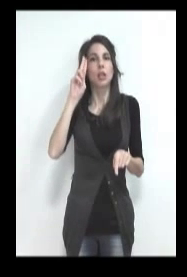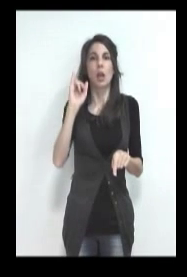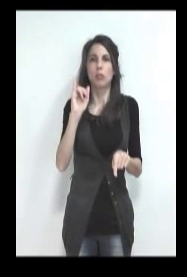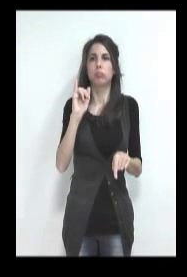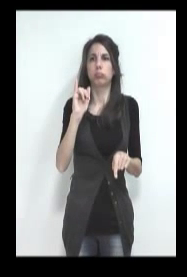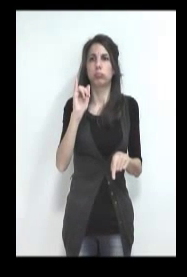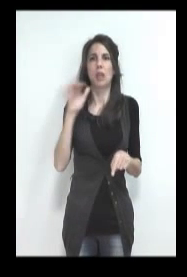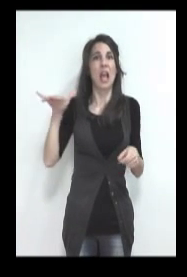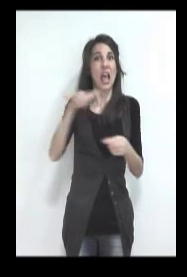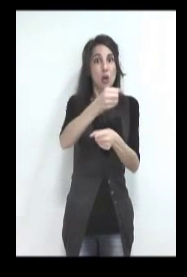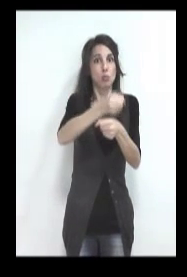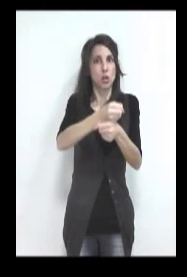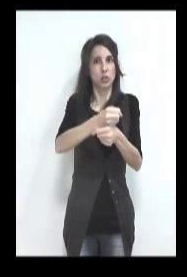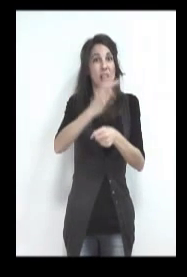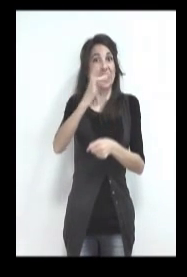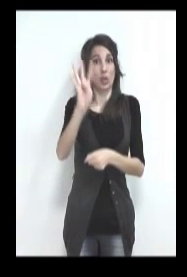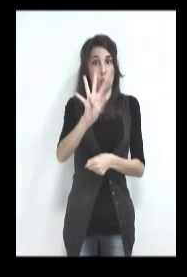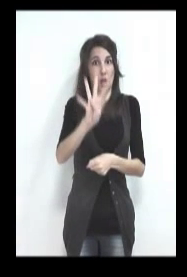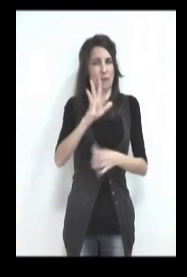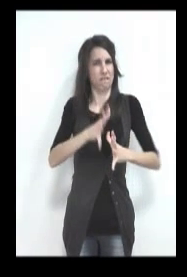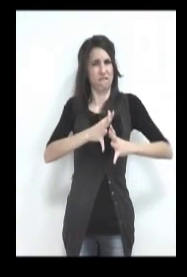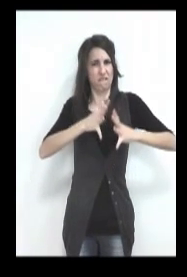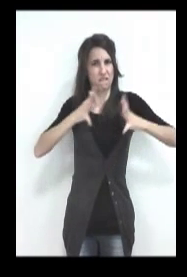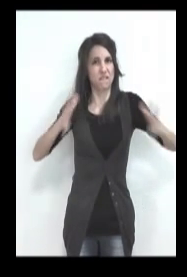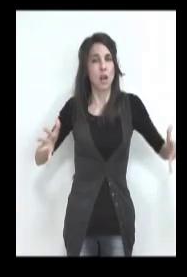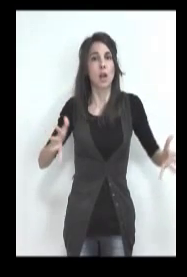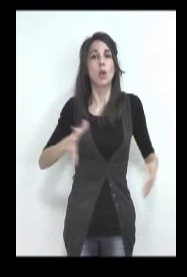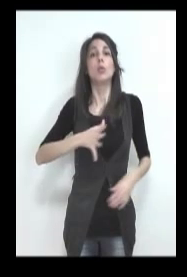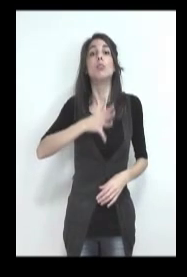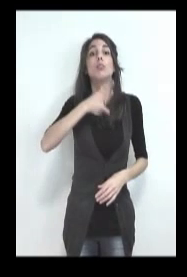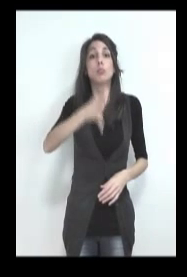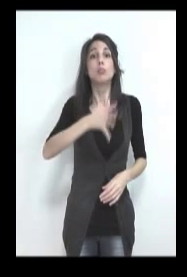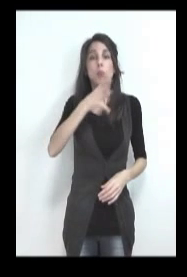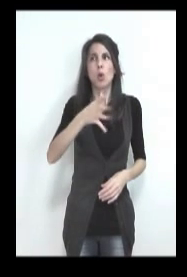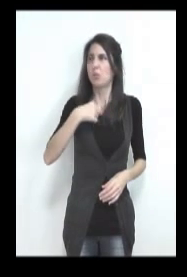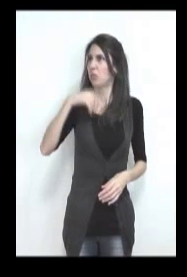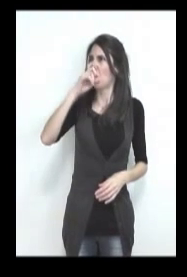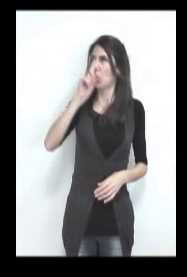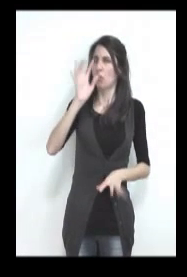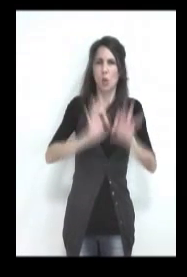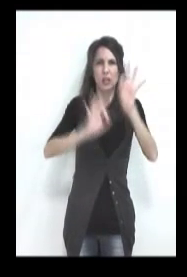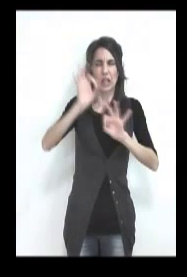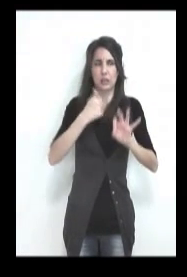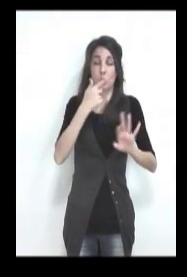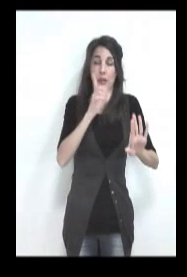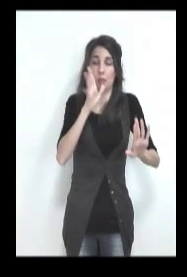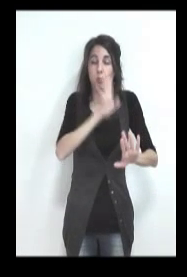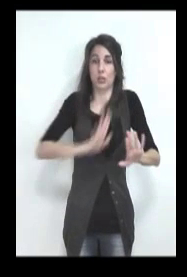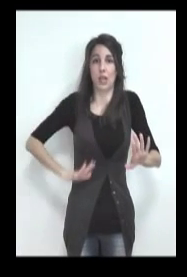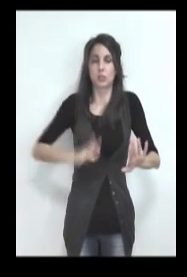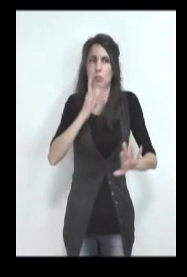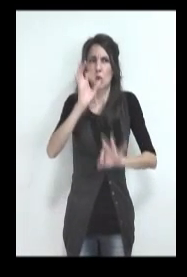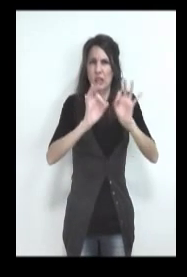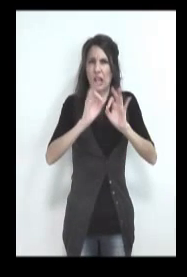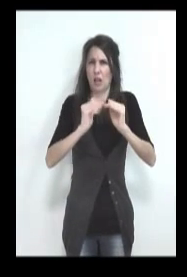gran aeropuerto, la T4, pero porque casi no recuerdo el porcentaje, no lo voy a decir para no equivocarme, un porcentaje